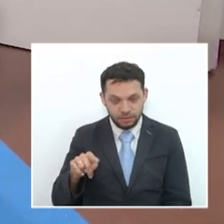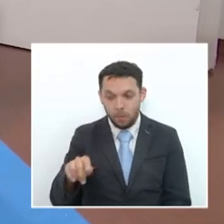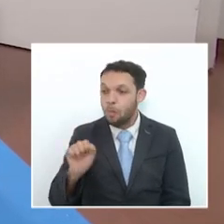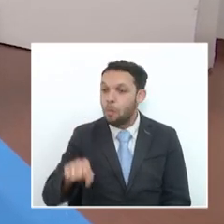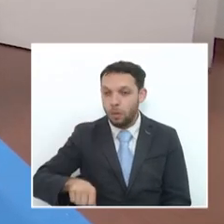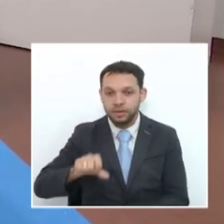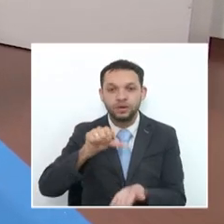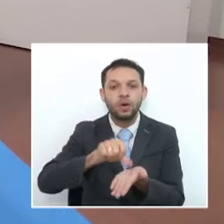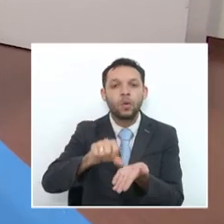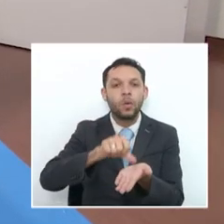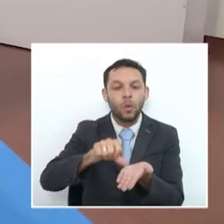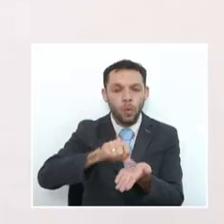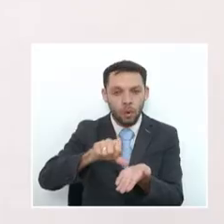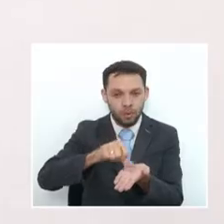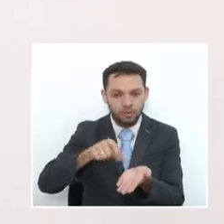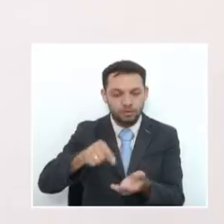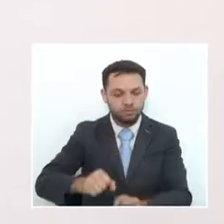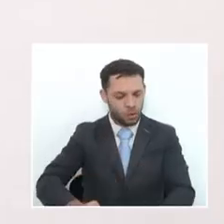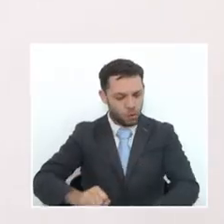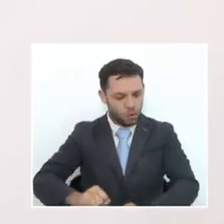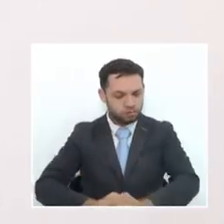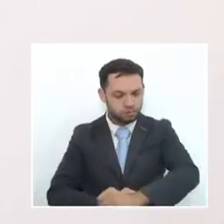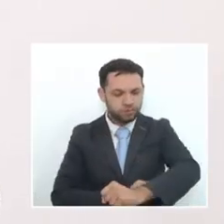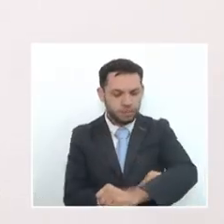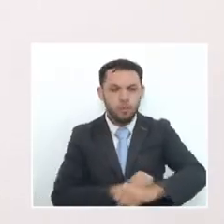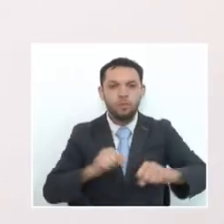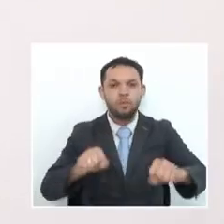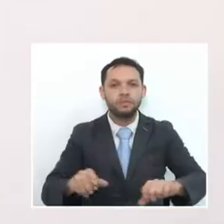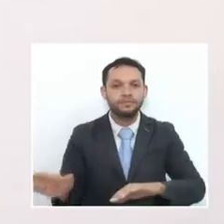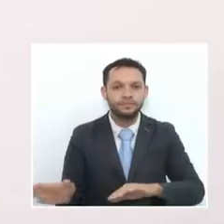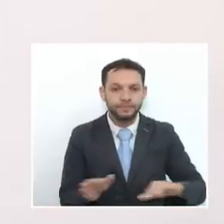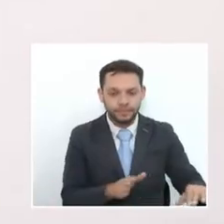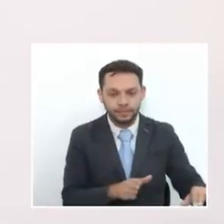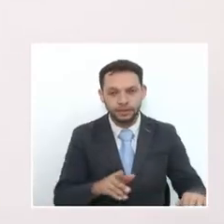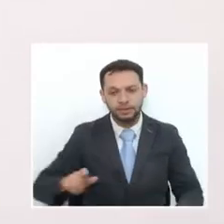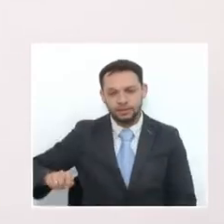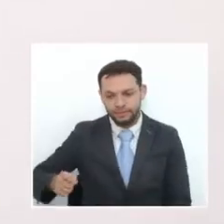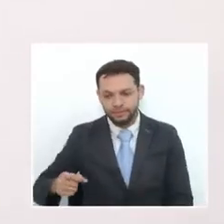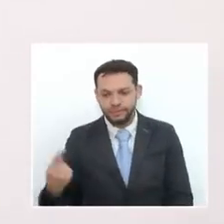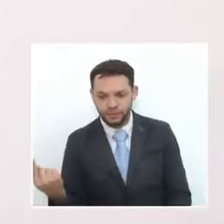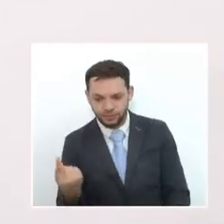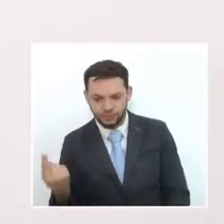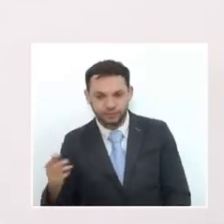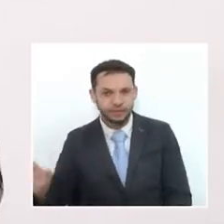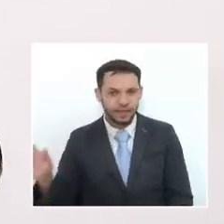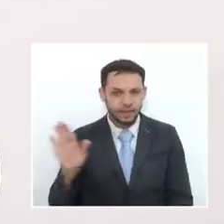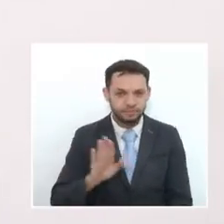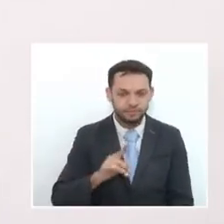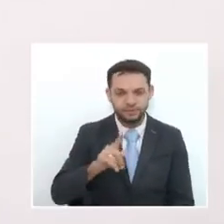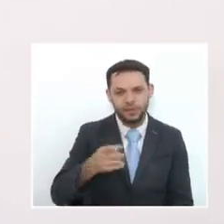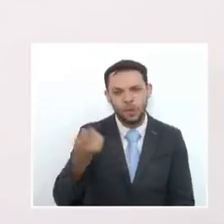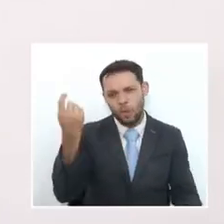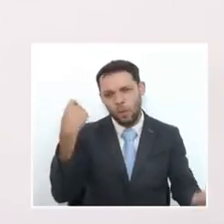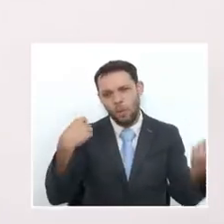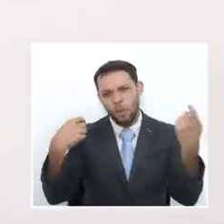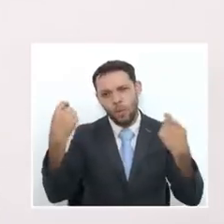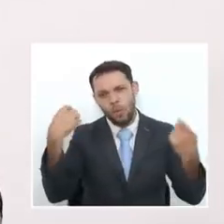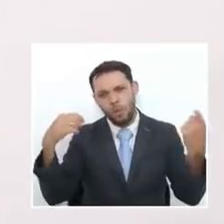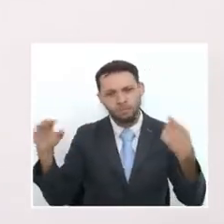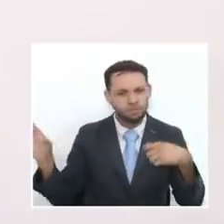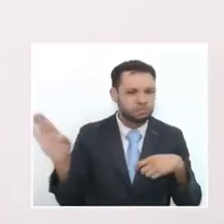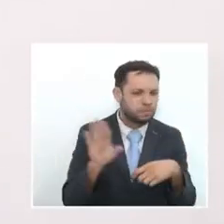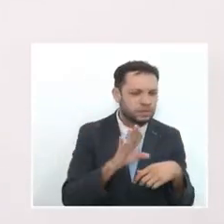venta de productos Dr. Rojas en todo el país. Hagamos este otro paréntesis para conocer de cerca